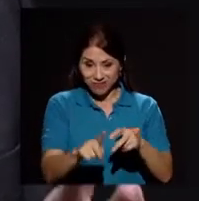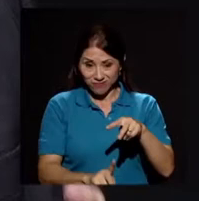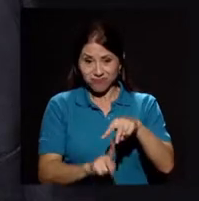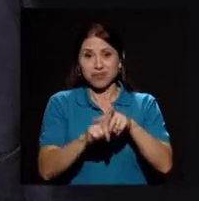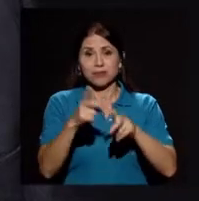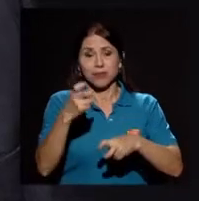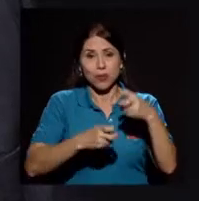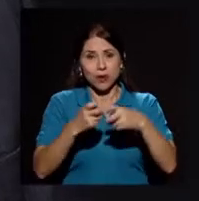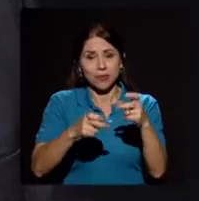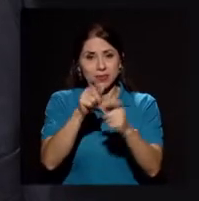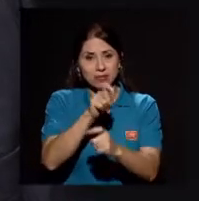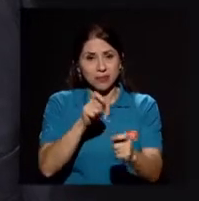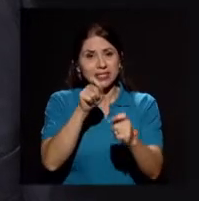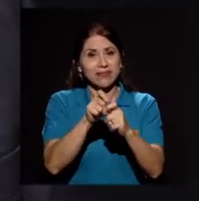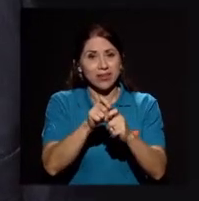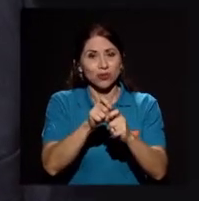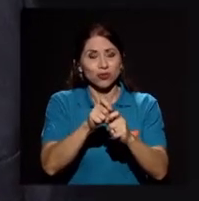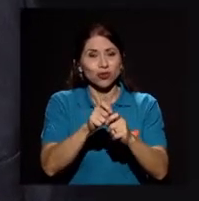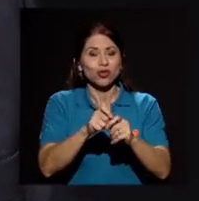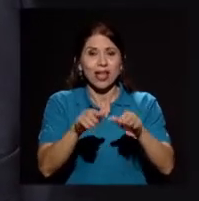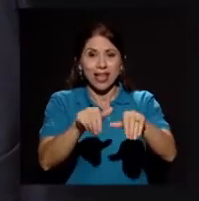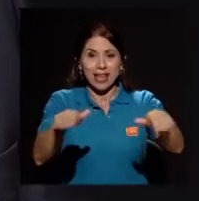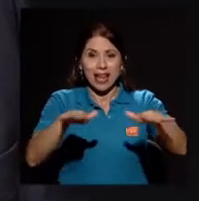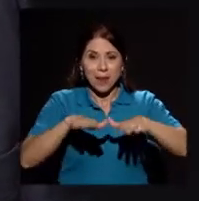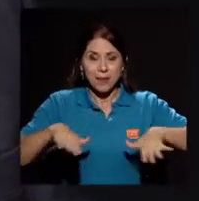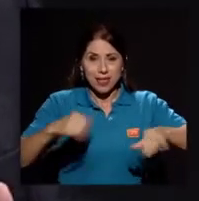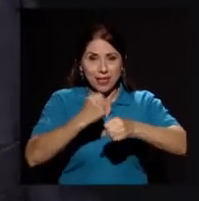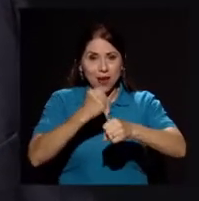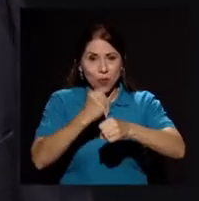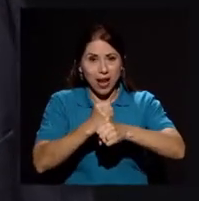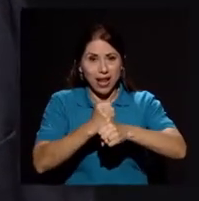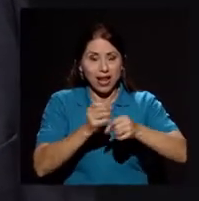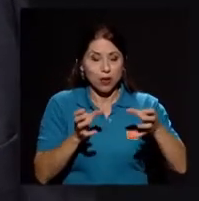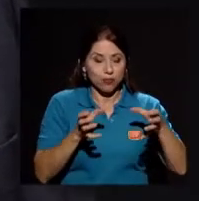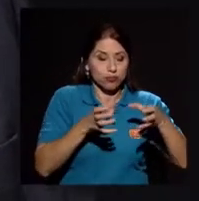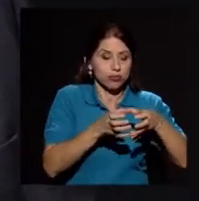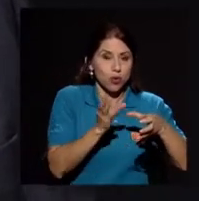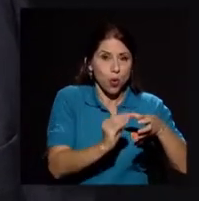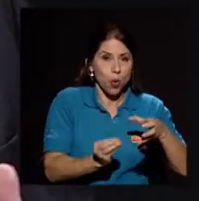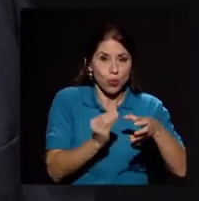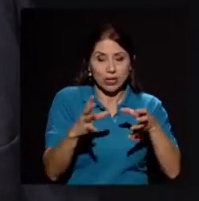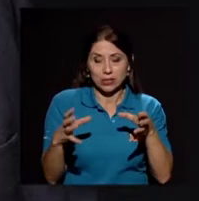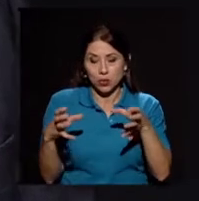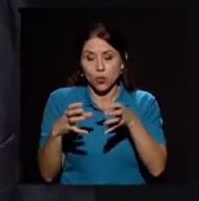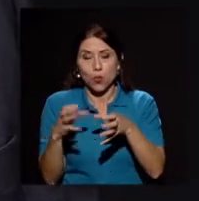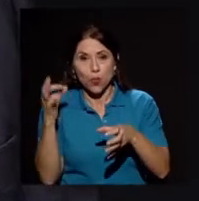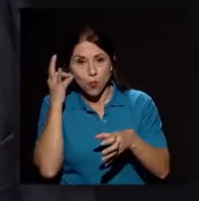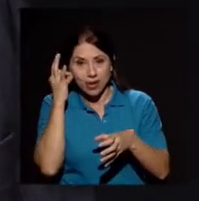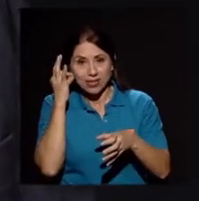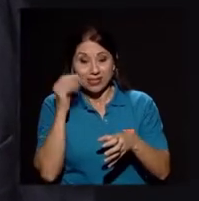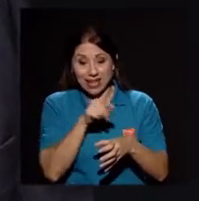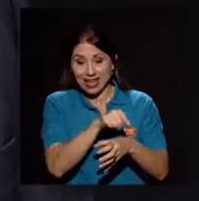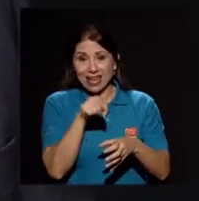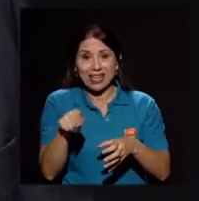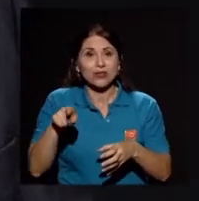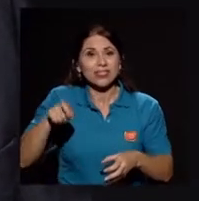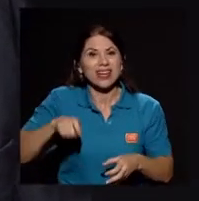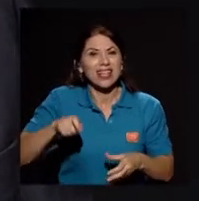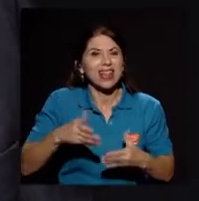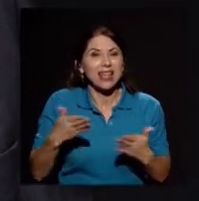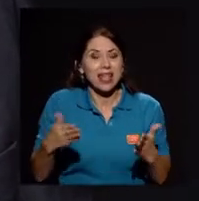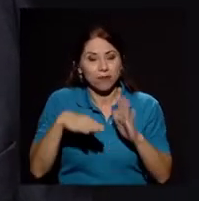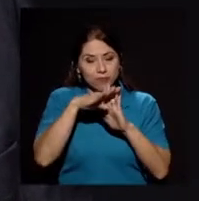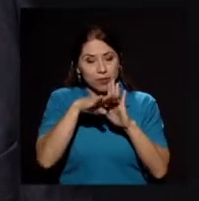en el mercado laboral en sectores jóvenes en mujeres que lo que requieren probablemente o no probablemente que lo que requieren sin duda son